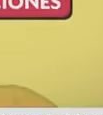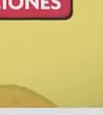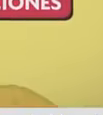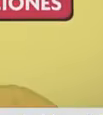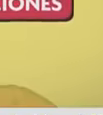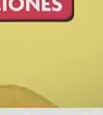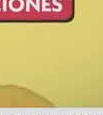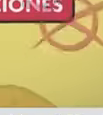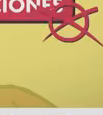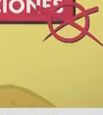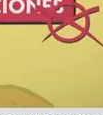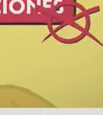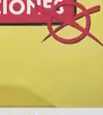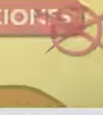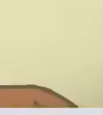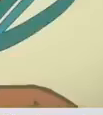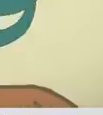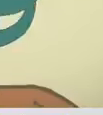Lejos el alcohol y el cigarro.